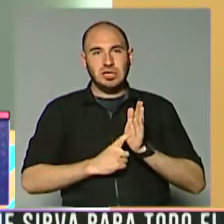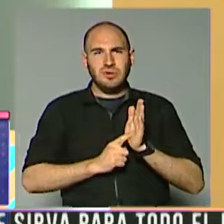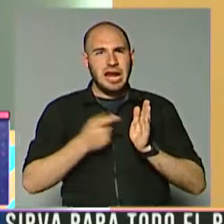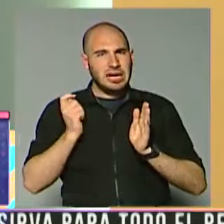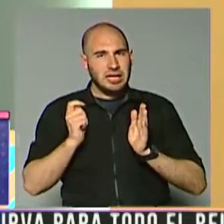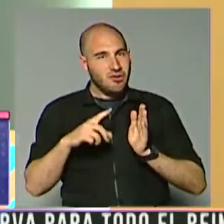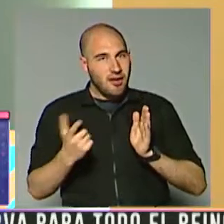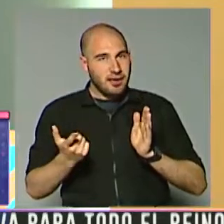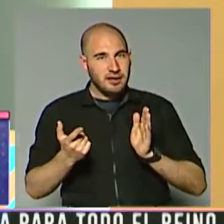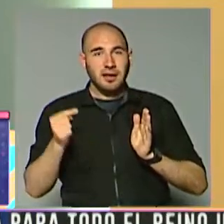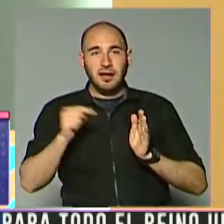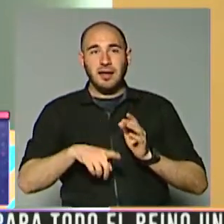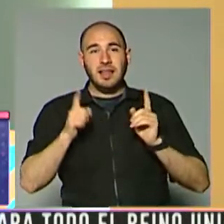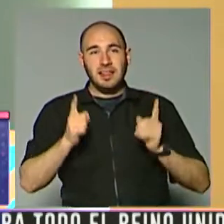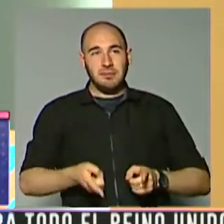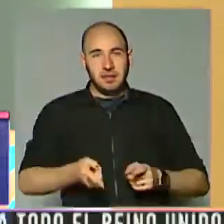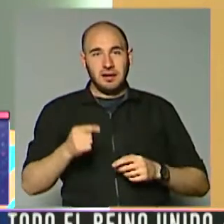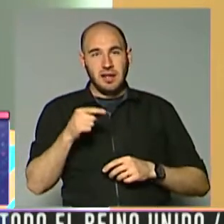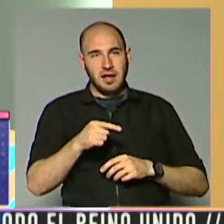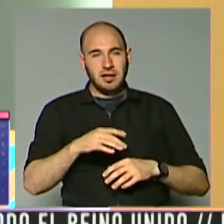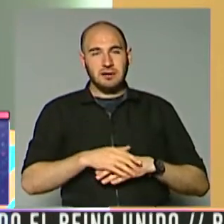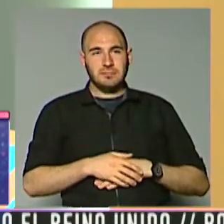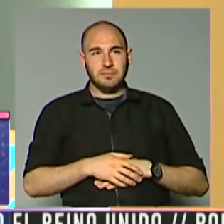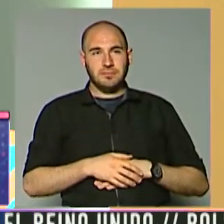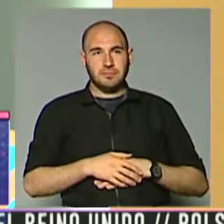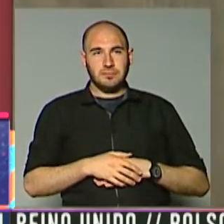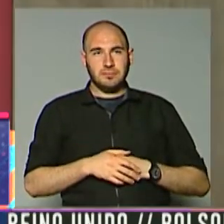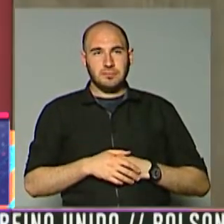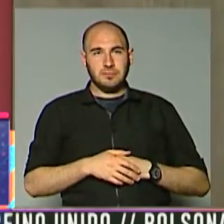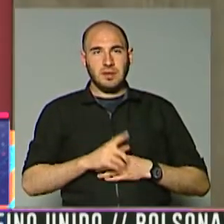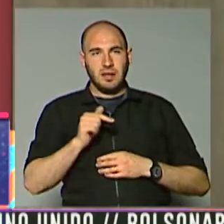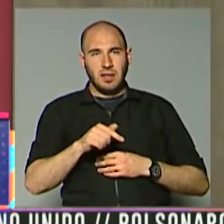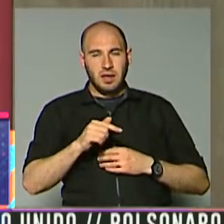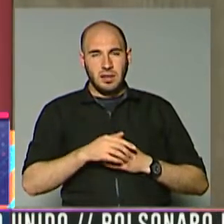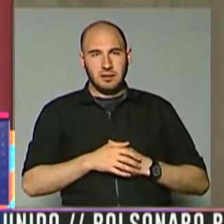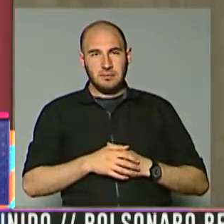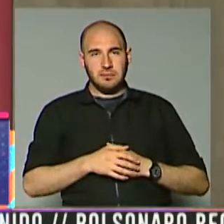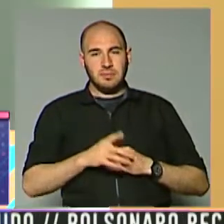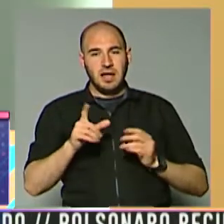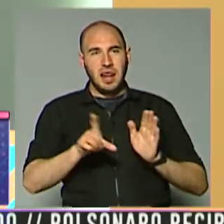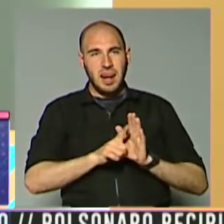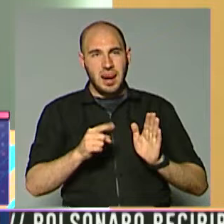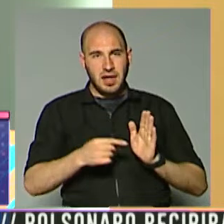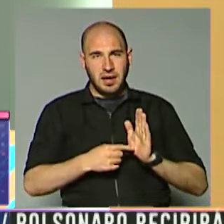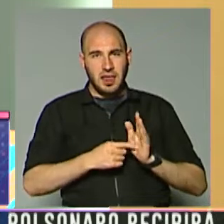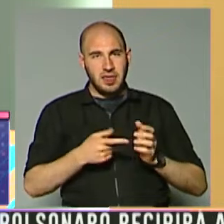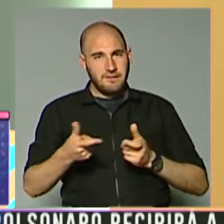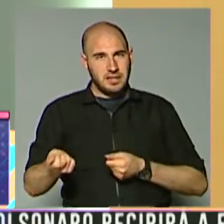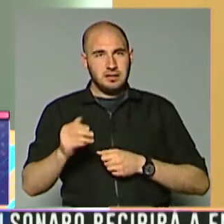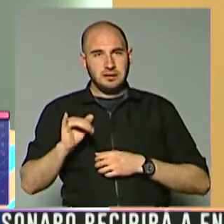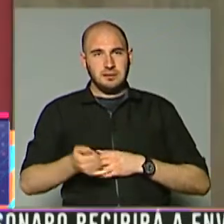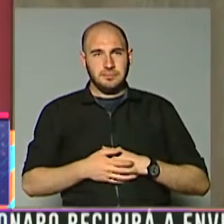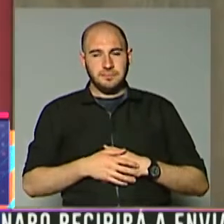la autoría, también tiene, digamos, algún margen o alguna situación legal que defender, ¿no?